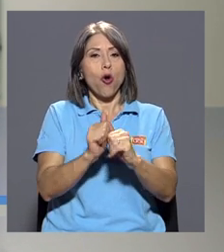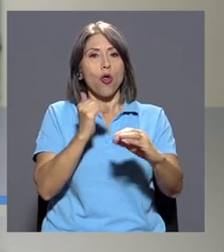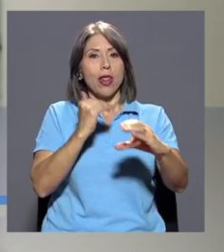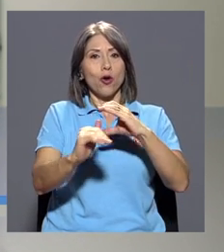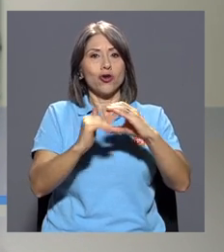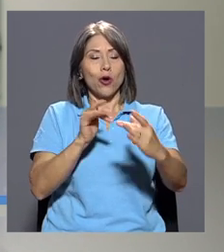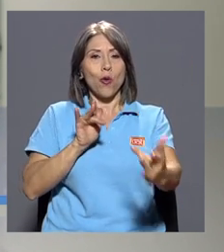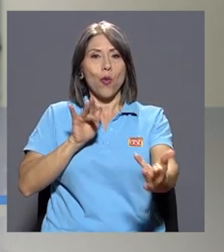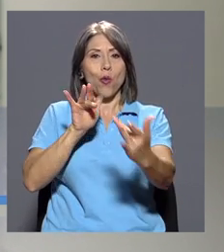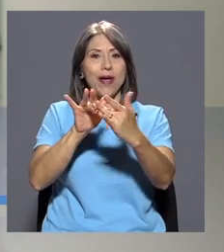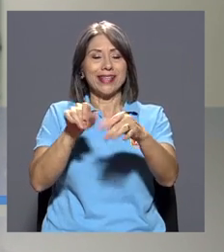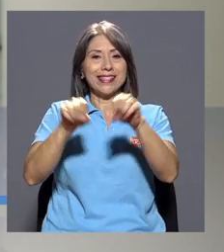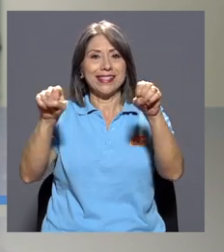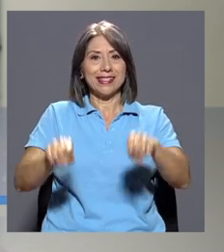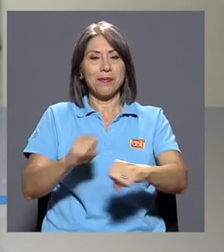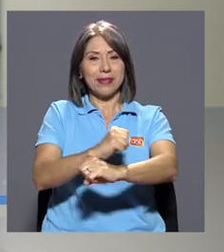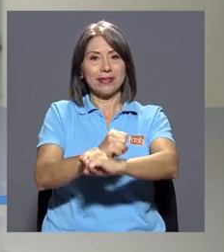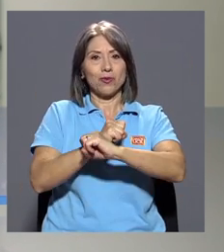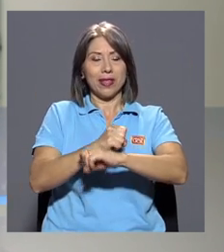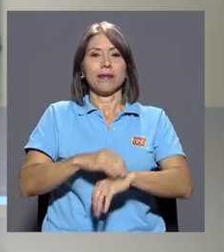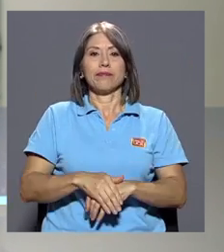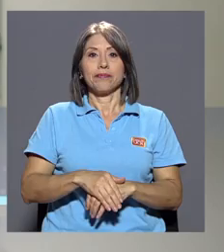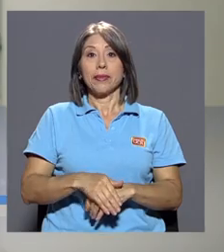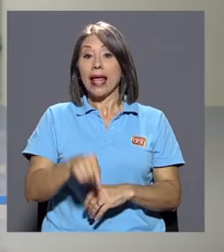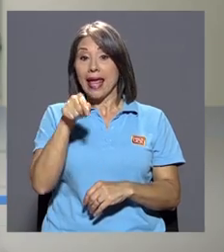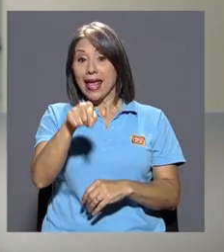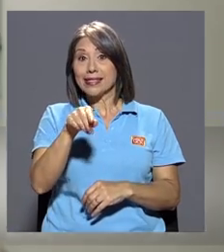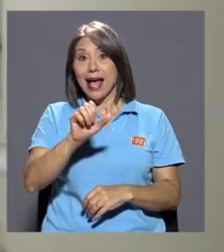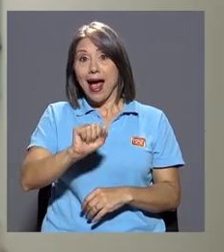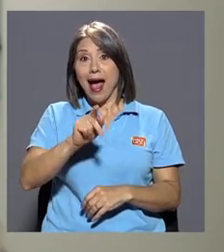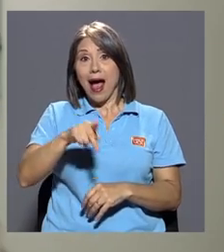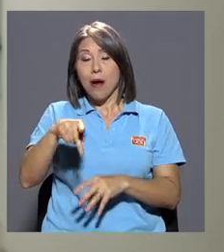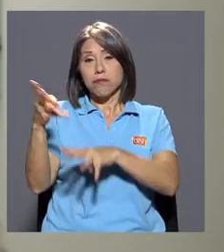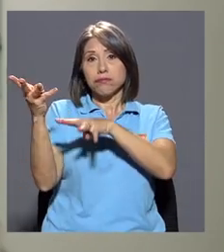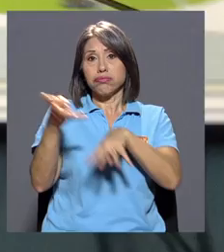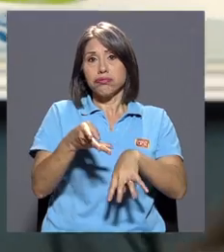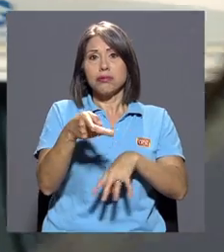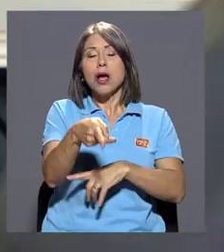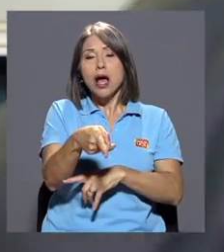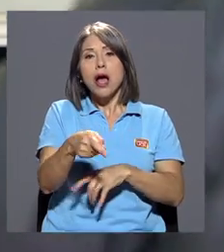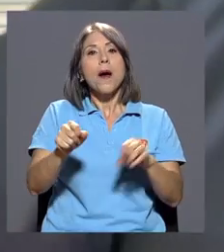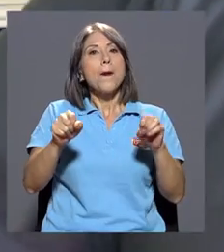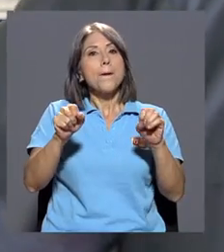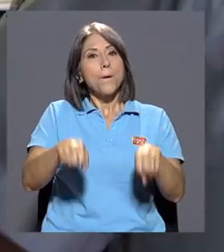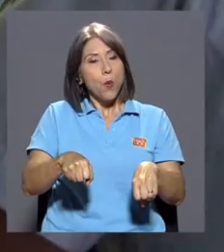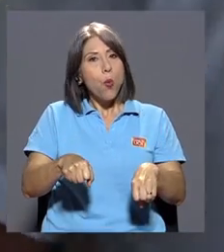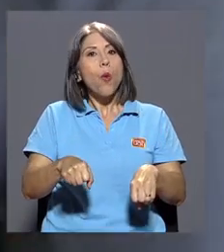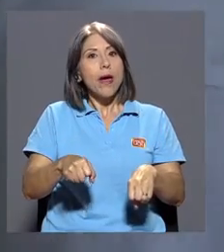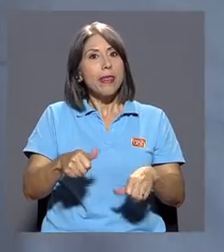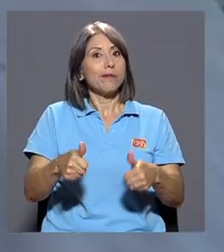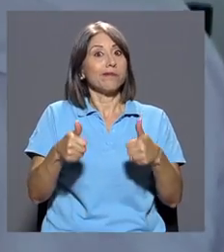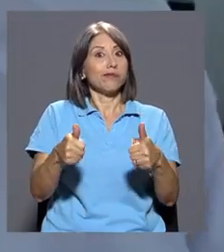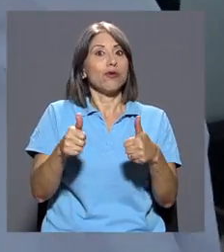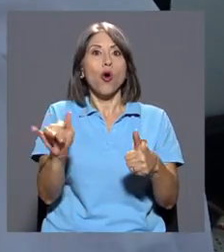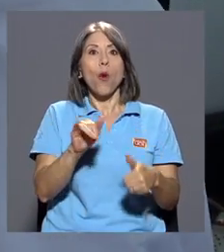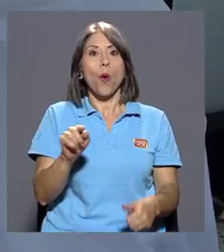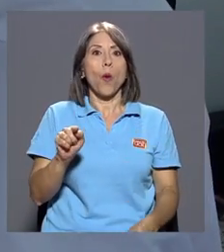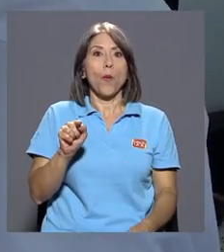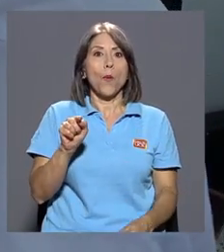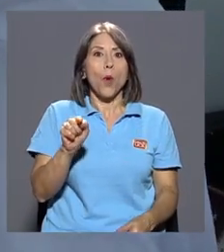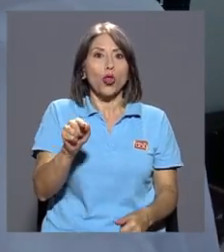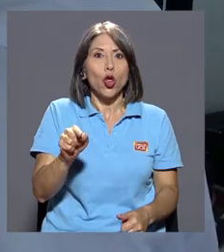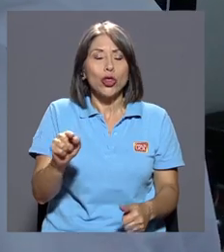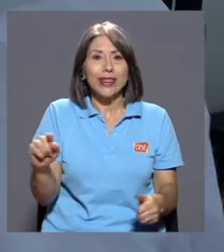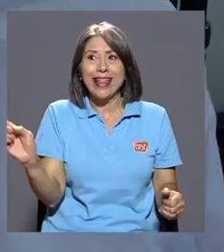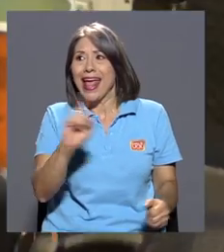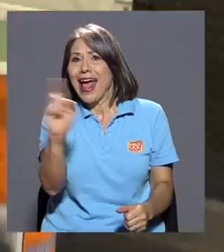al sistema de seguridad nuestro. Esta aplicación tiene la funcionalidad de poder servir como un botón de pánico ante